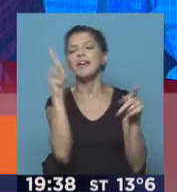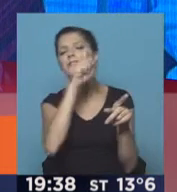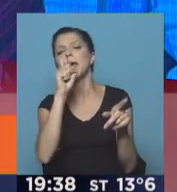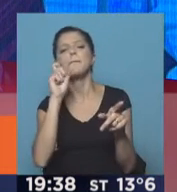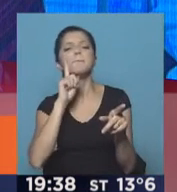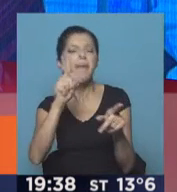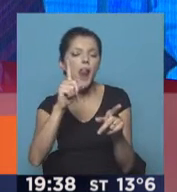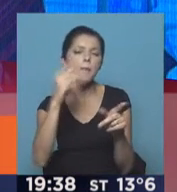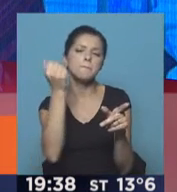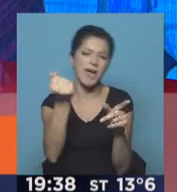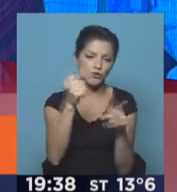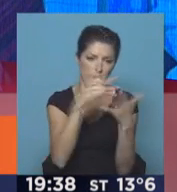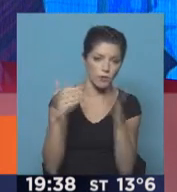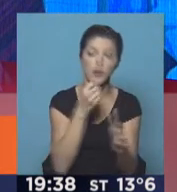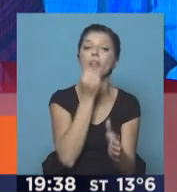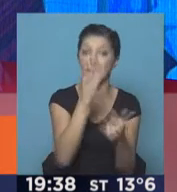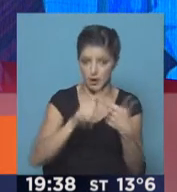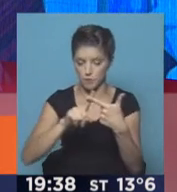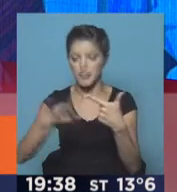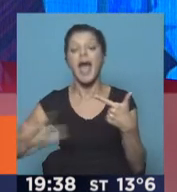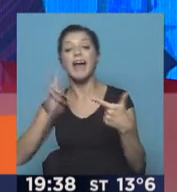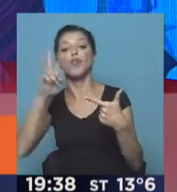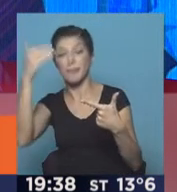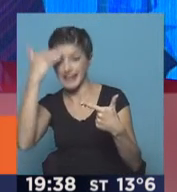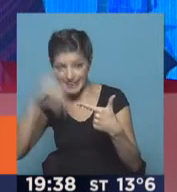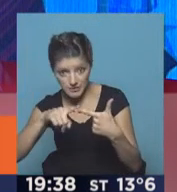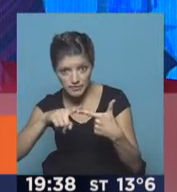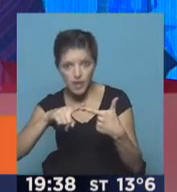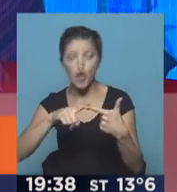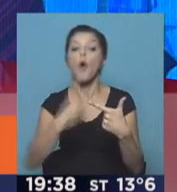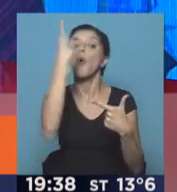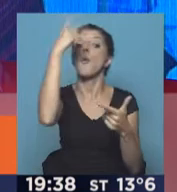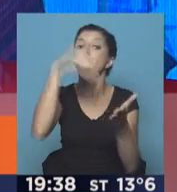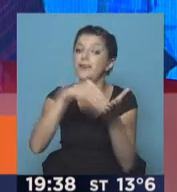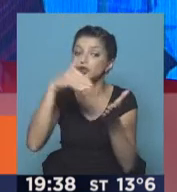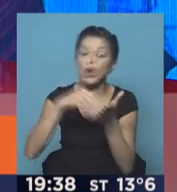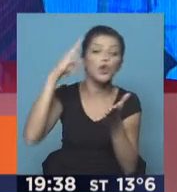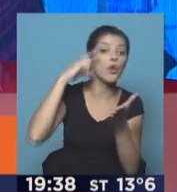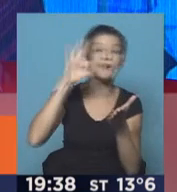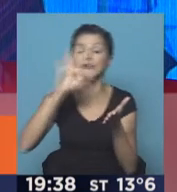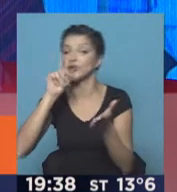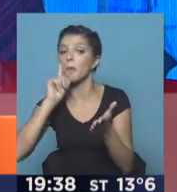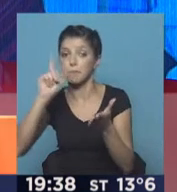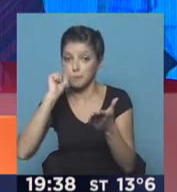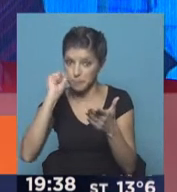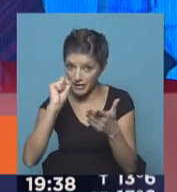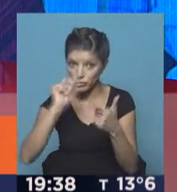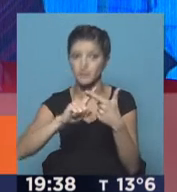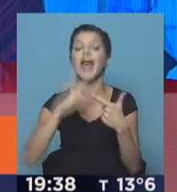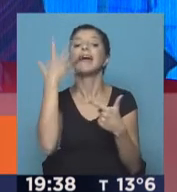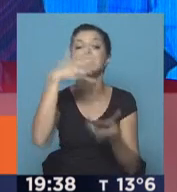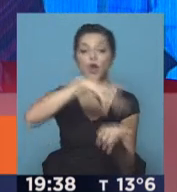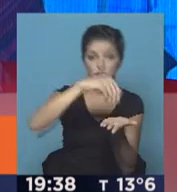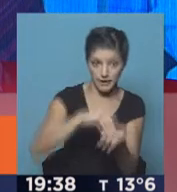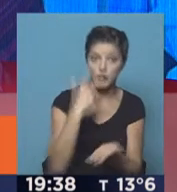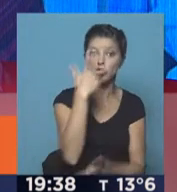pesos. En el 2015, él declaró un patrimonio que era de 1.900.000 pesos. 5 terrenos, 3 en